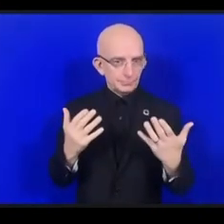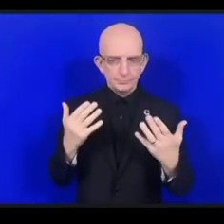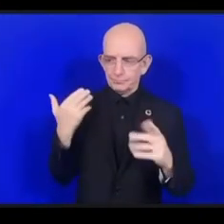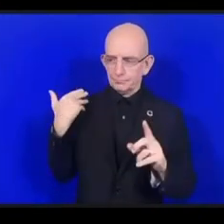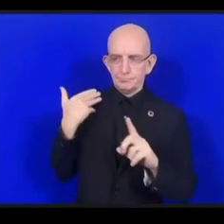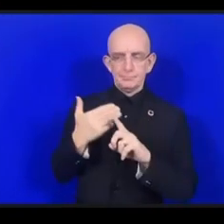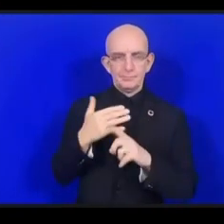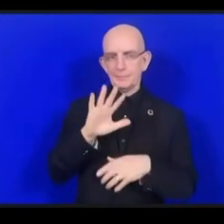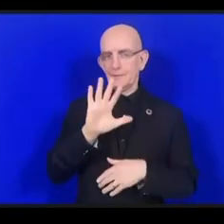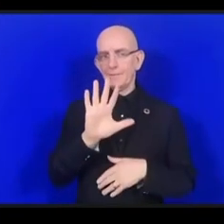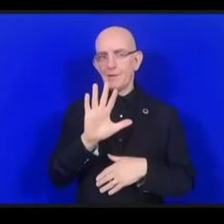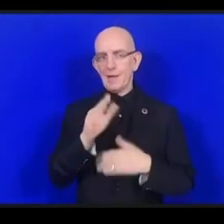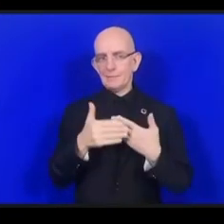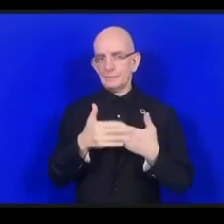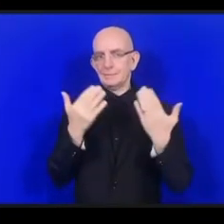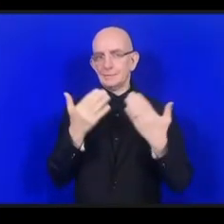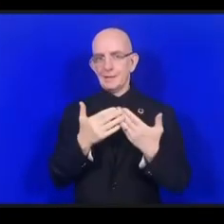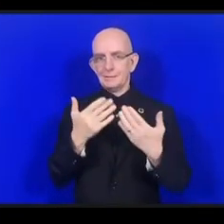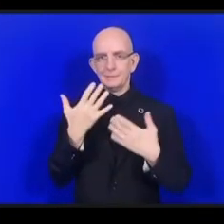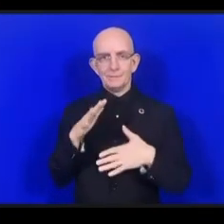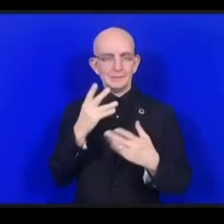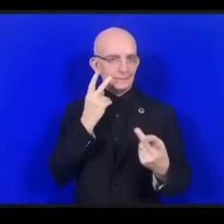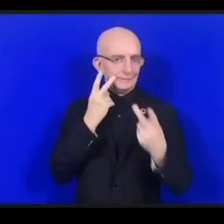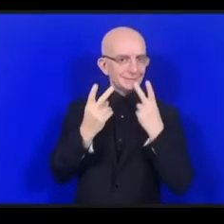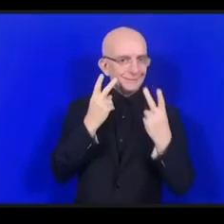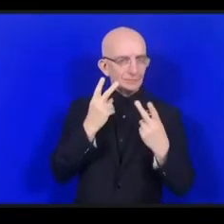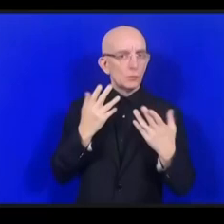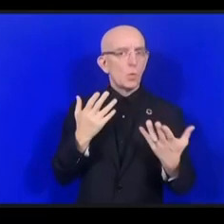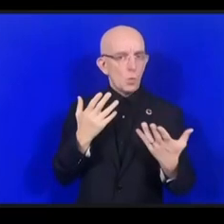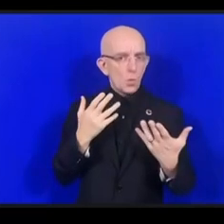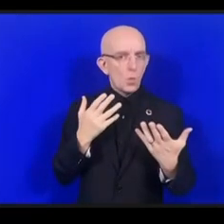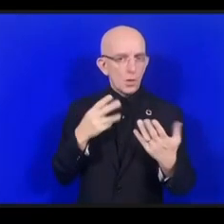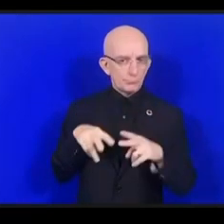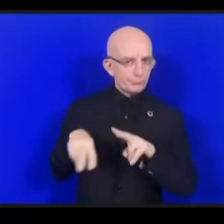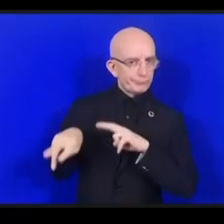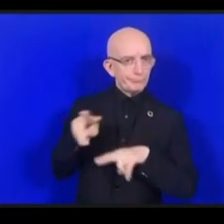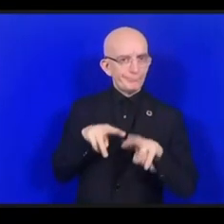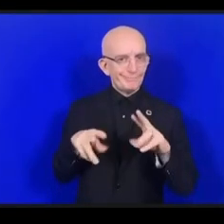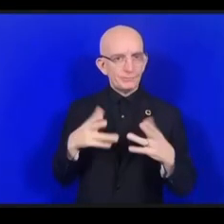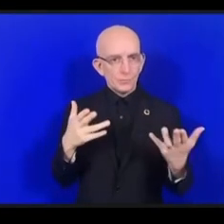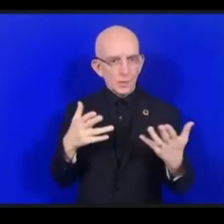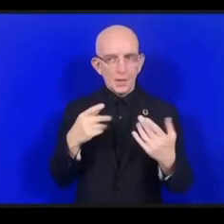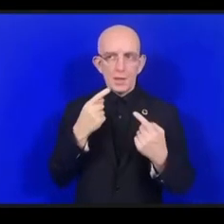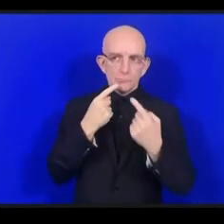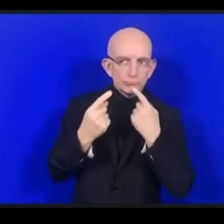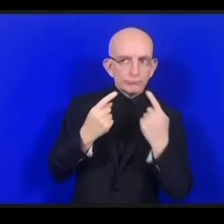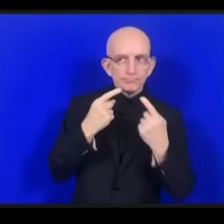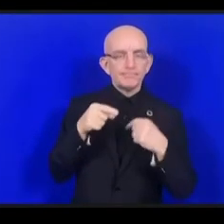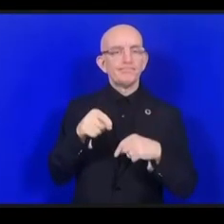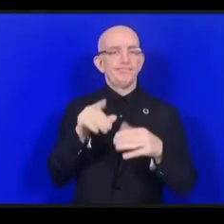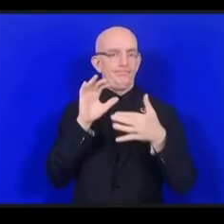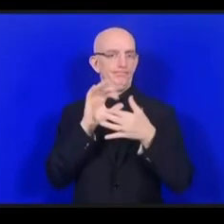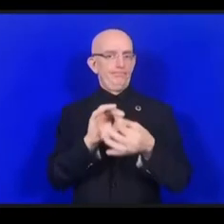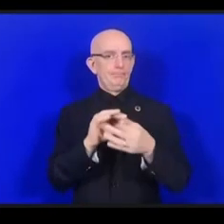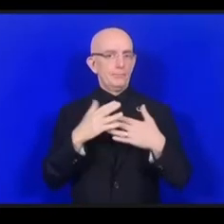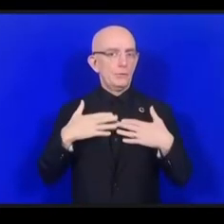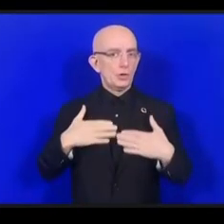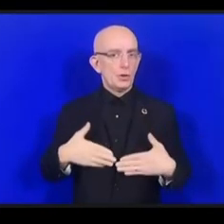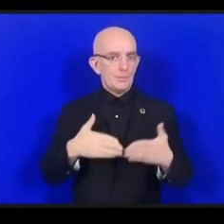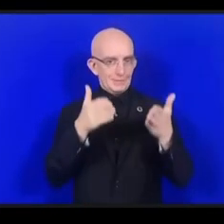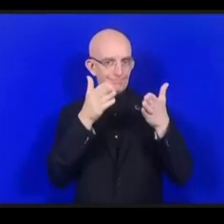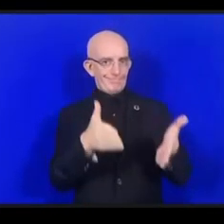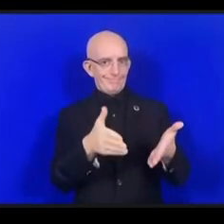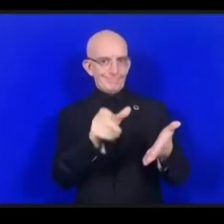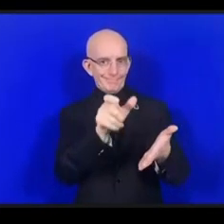centrado en el ser humano Quiero preguntarle Qué significa esto para usted Cómo afecta esto al internet de las